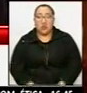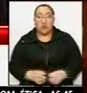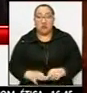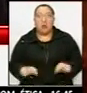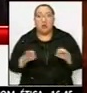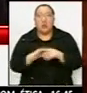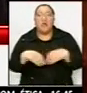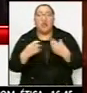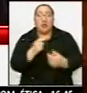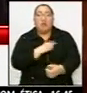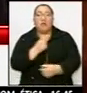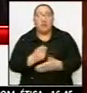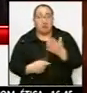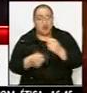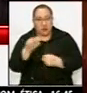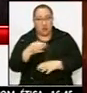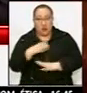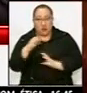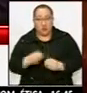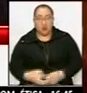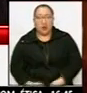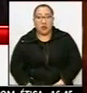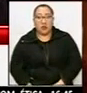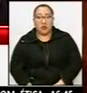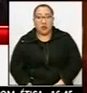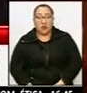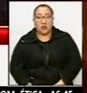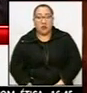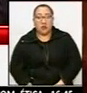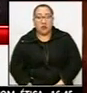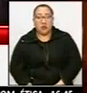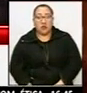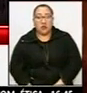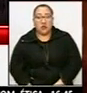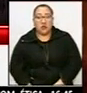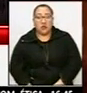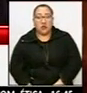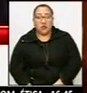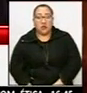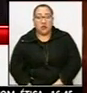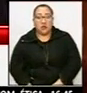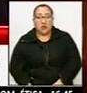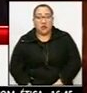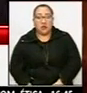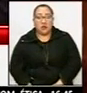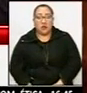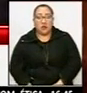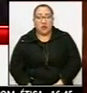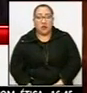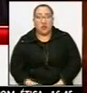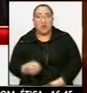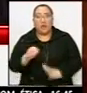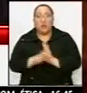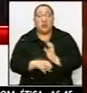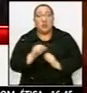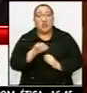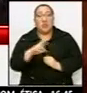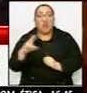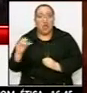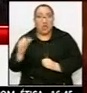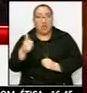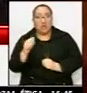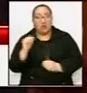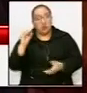presidente, para que efectivamente los proyectos programados en el fondo Sierra Azul puedan tener un nivel